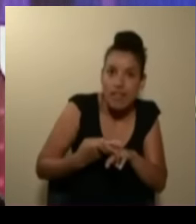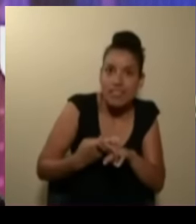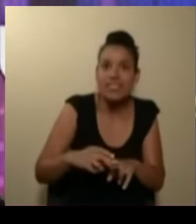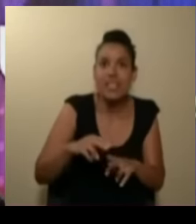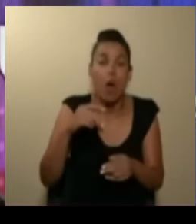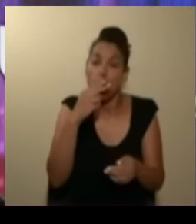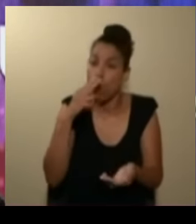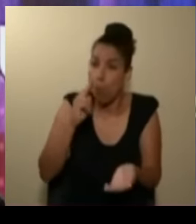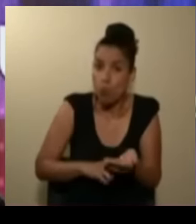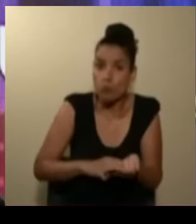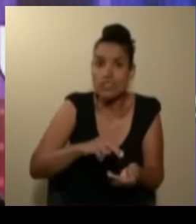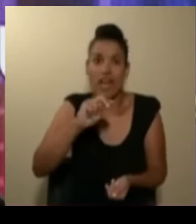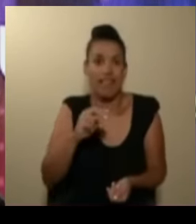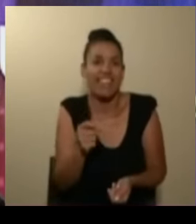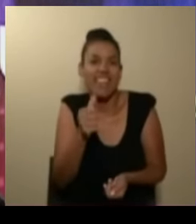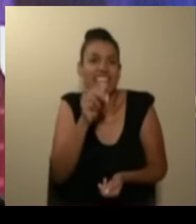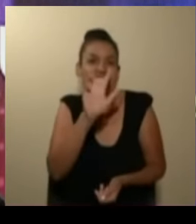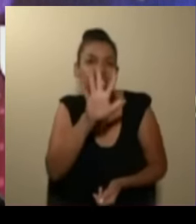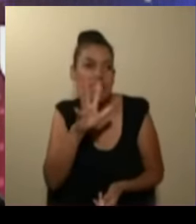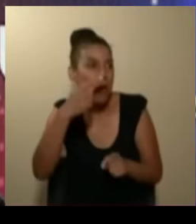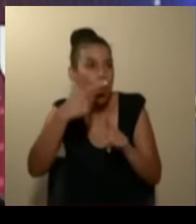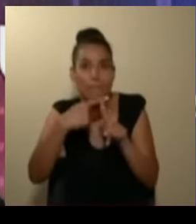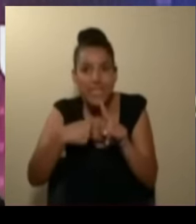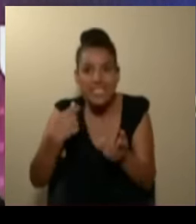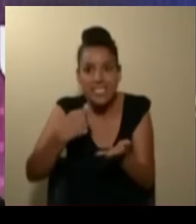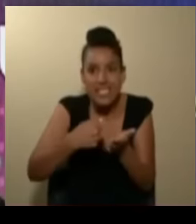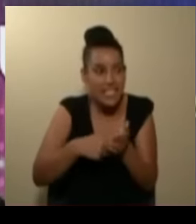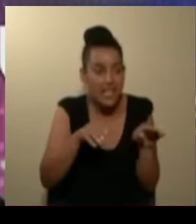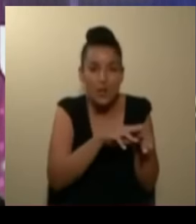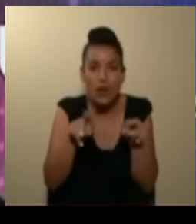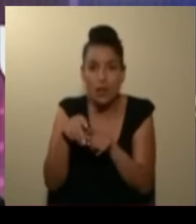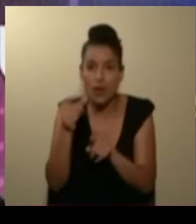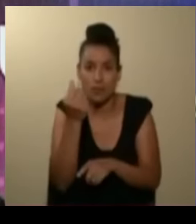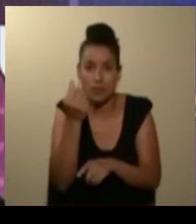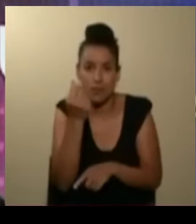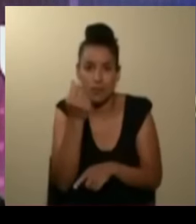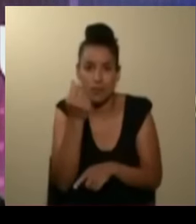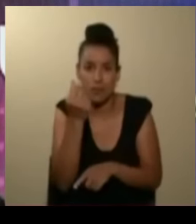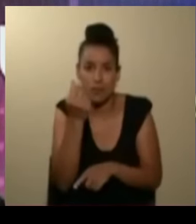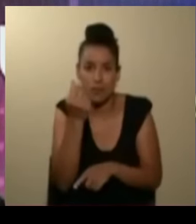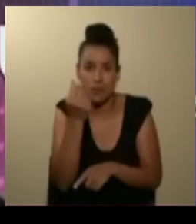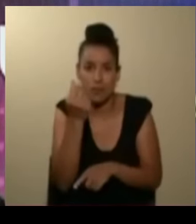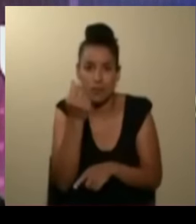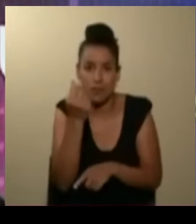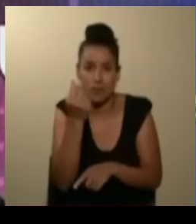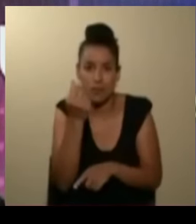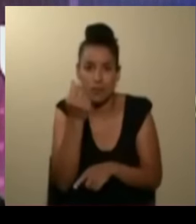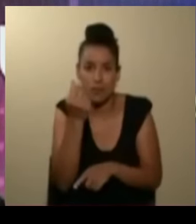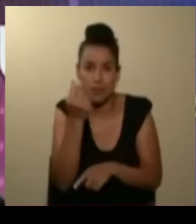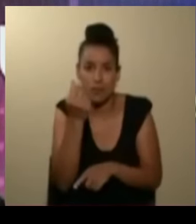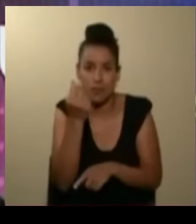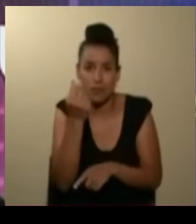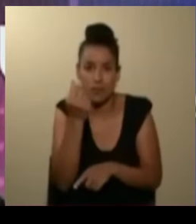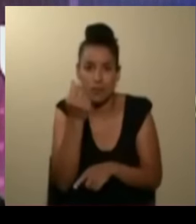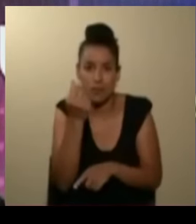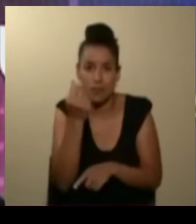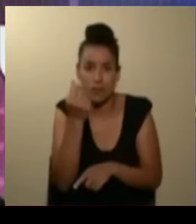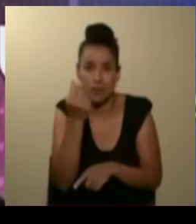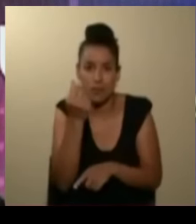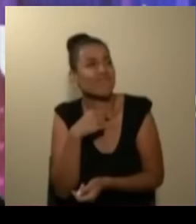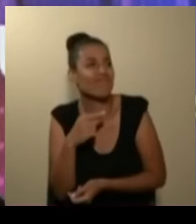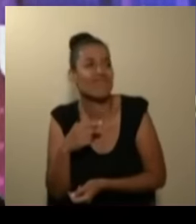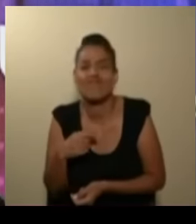alquiler. Realmente es despiadado. Esto va a traer más casos dolorosos de familias en la calle